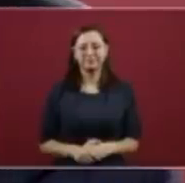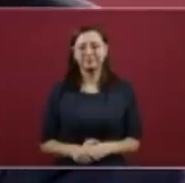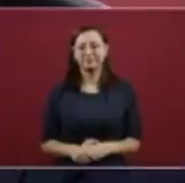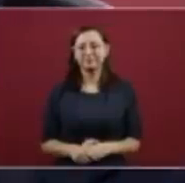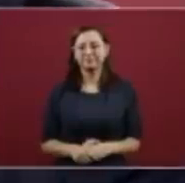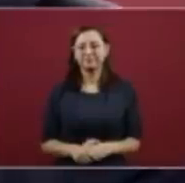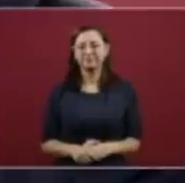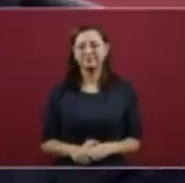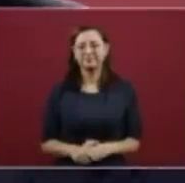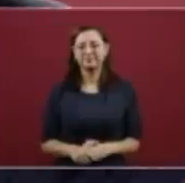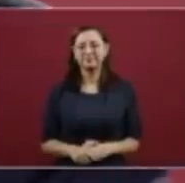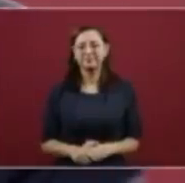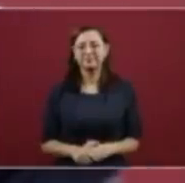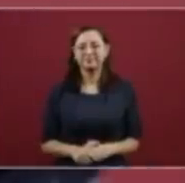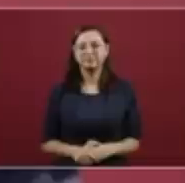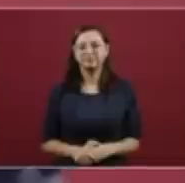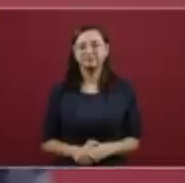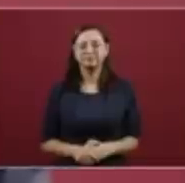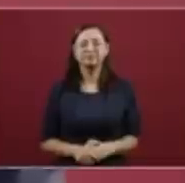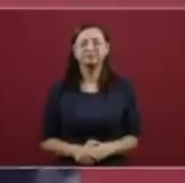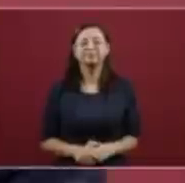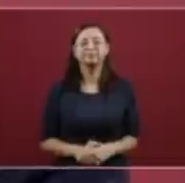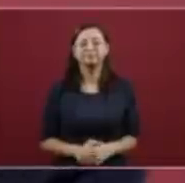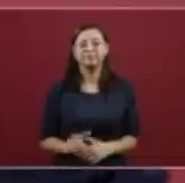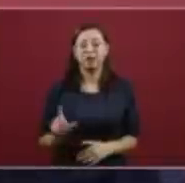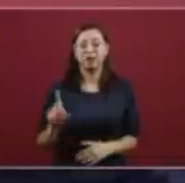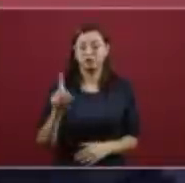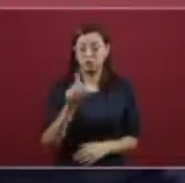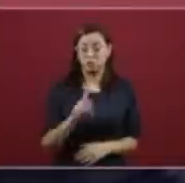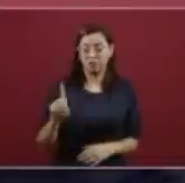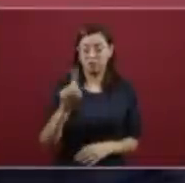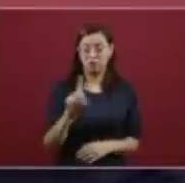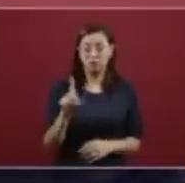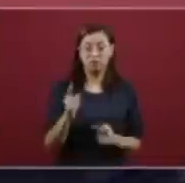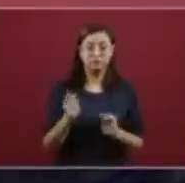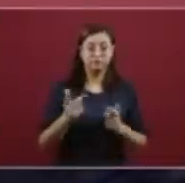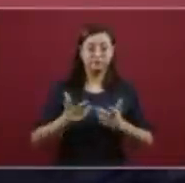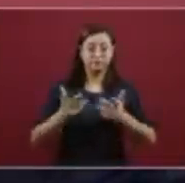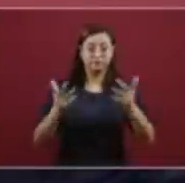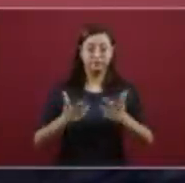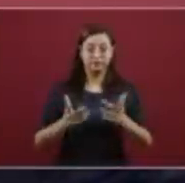estar en el aniversario de la invasión